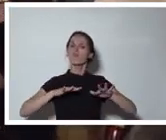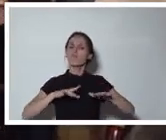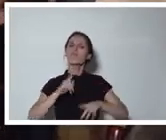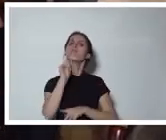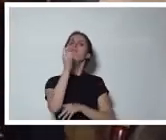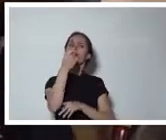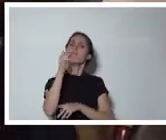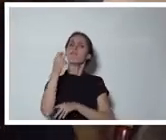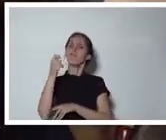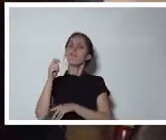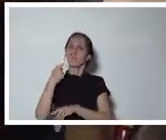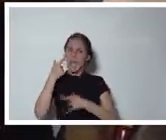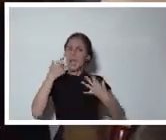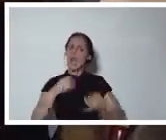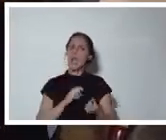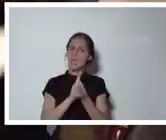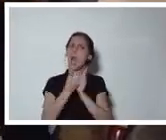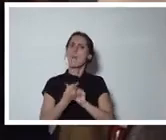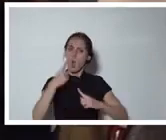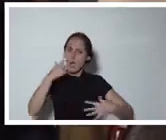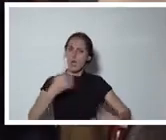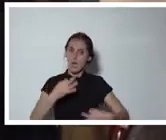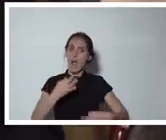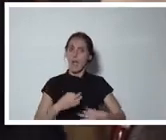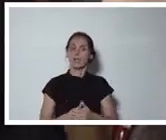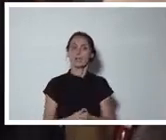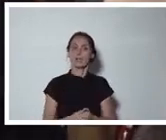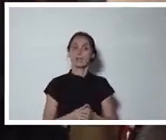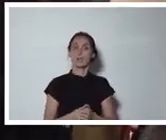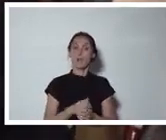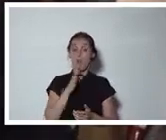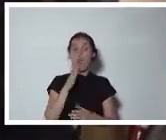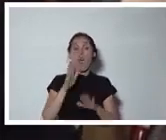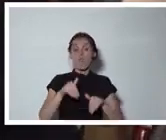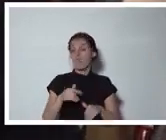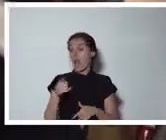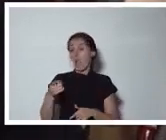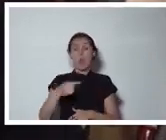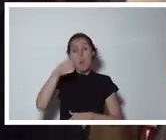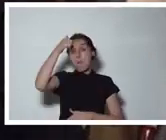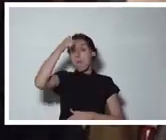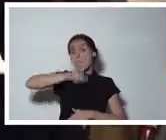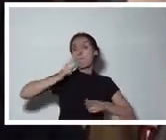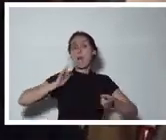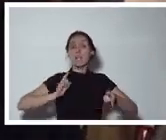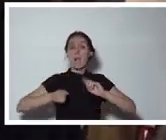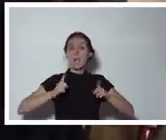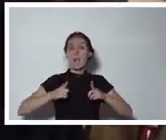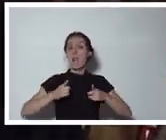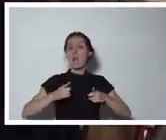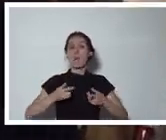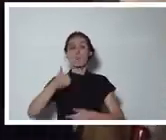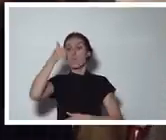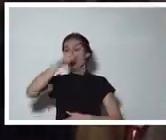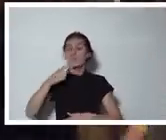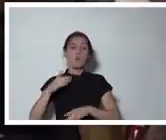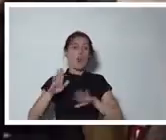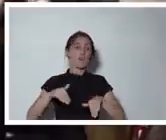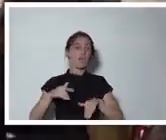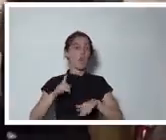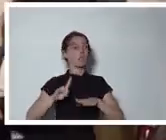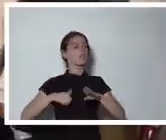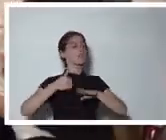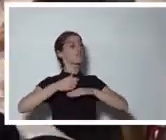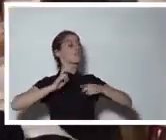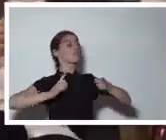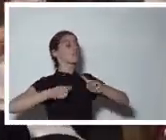generan desigualdad que generan precariedad No ese de ese capitalismo y ese patriarcado que oprimen las vidas de las de las mayorías no